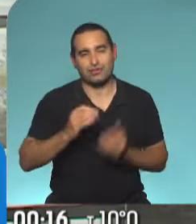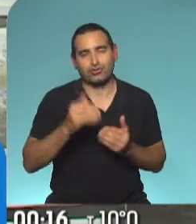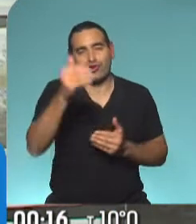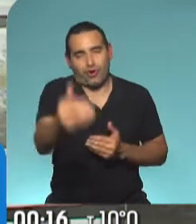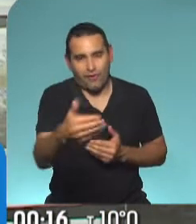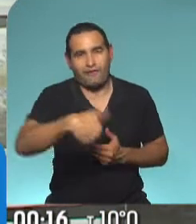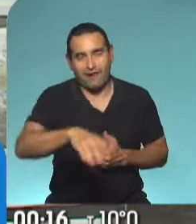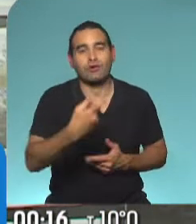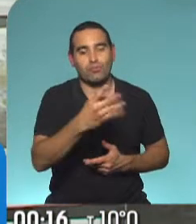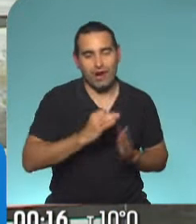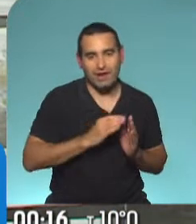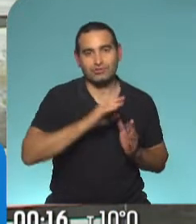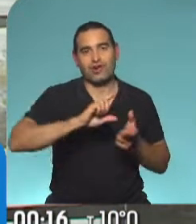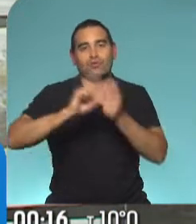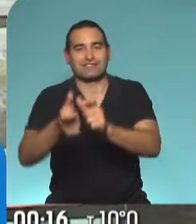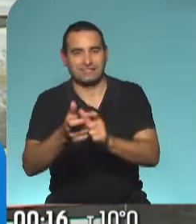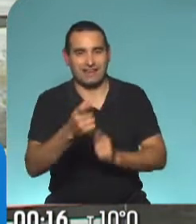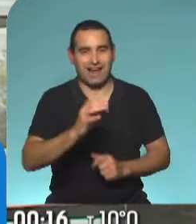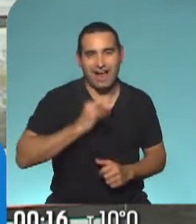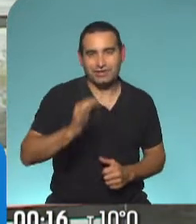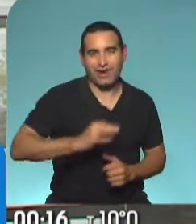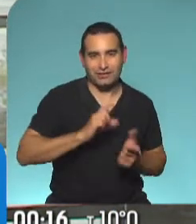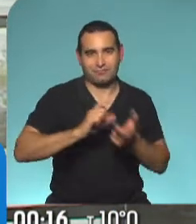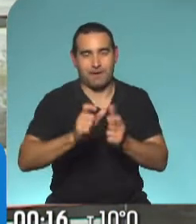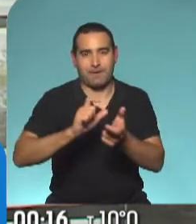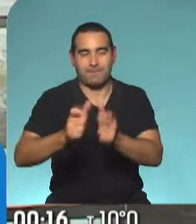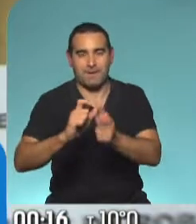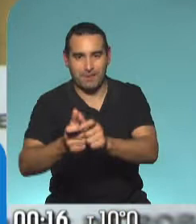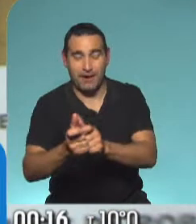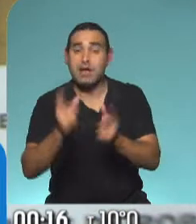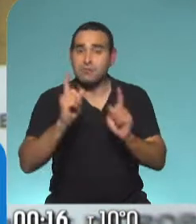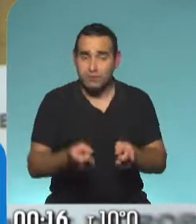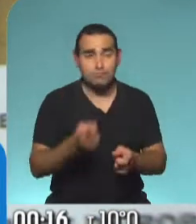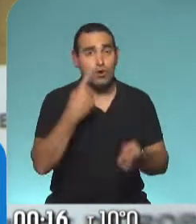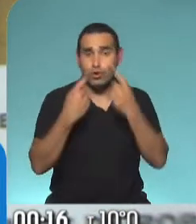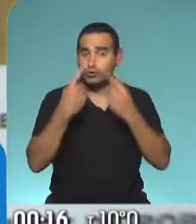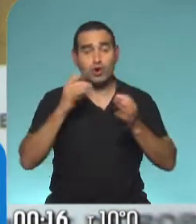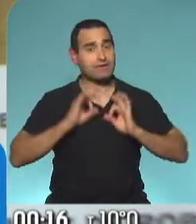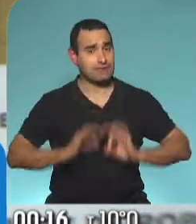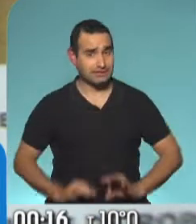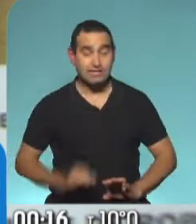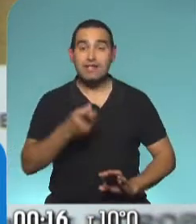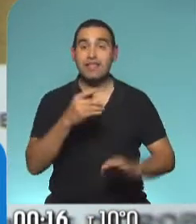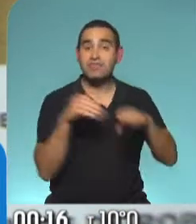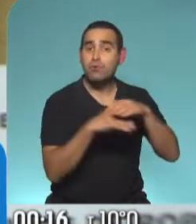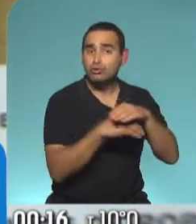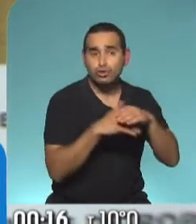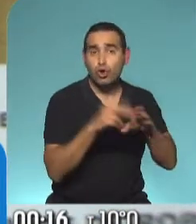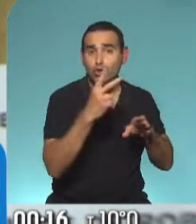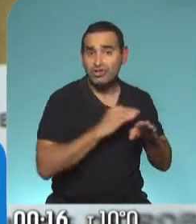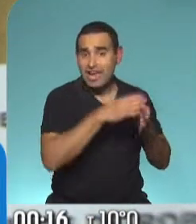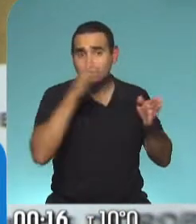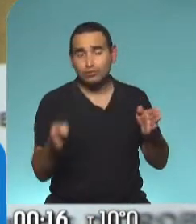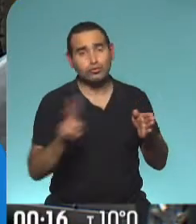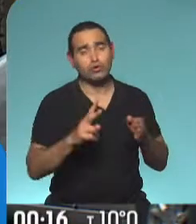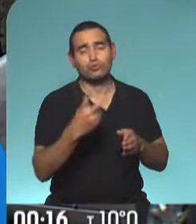es al año que se va a actualizar el precio del alquiler. Regulamos fuertemente expensas. El depósito ya no va a ser